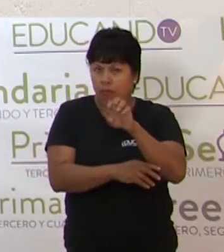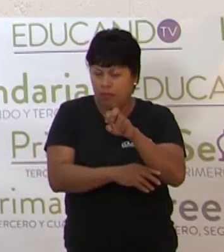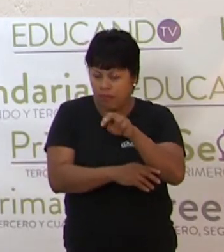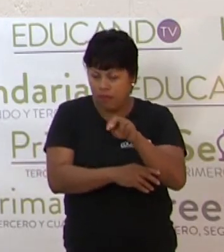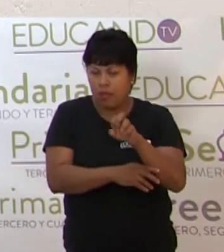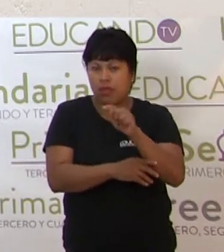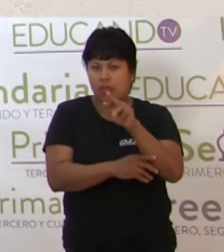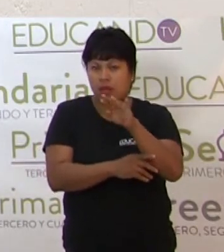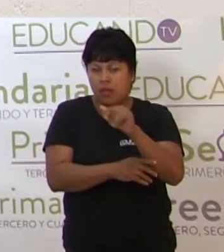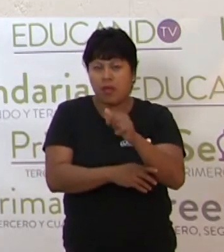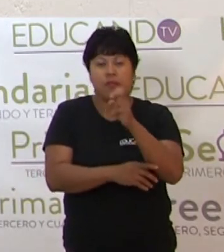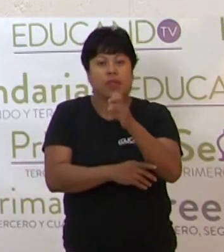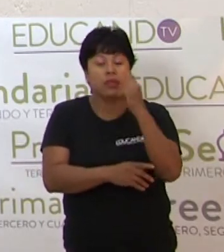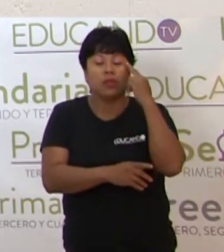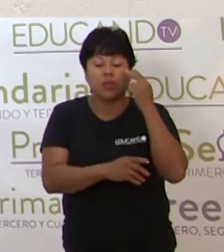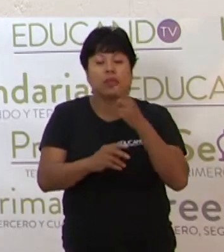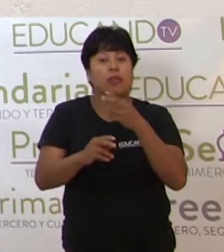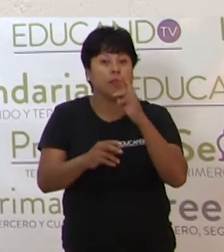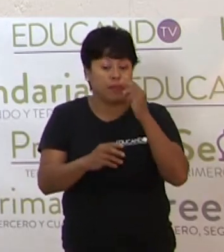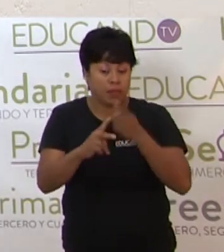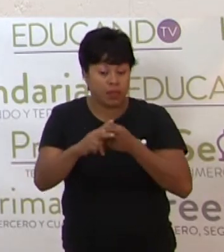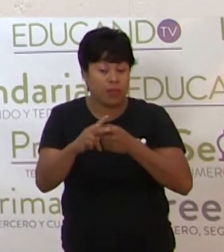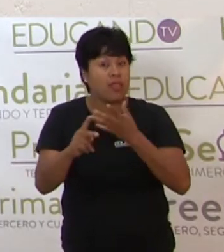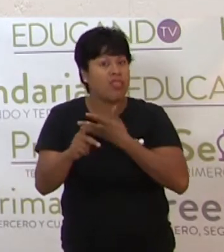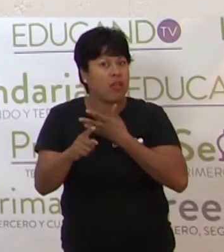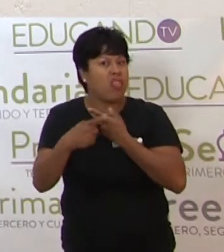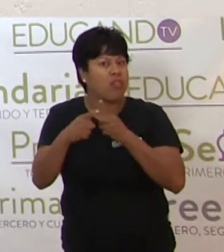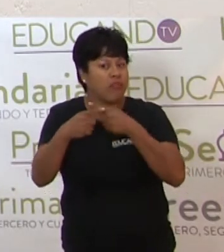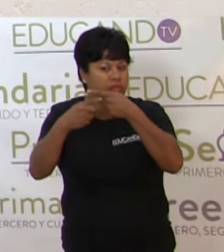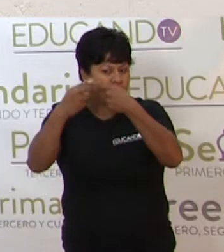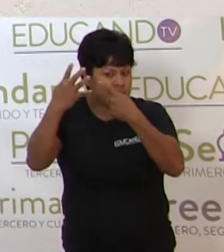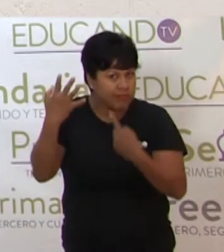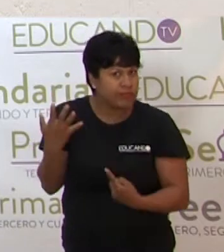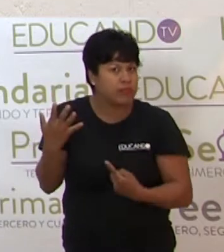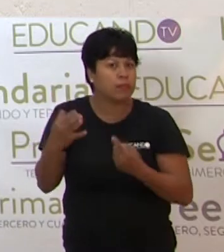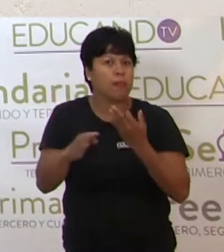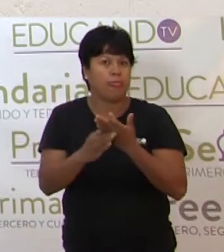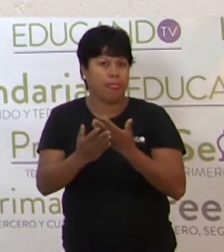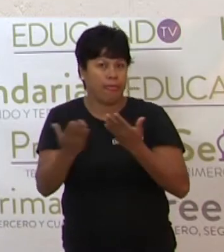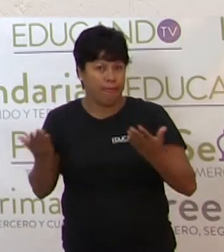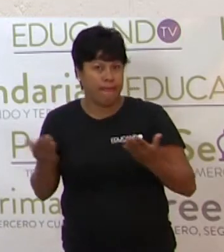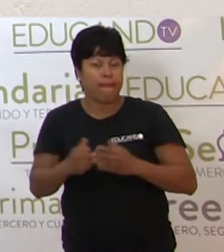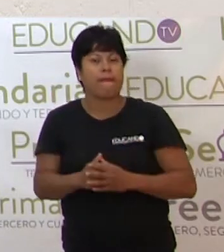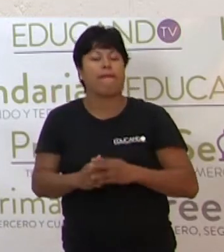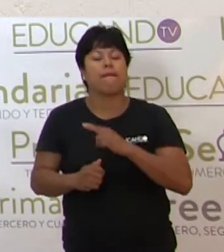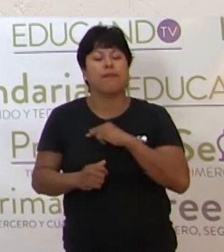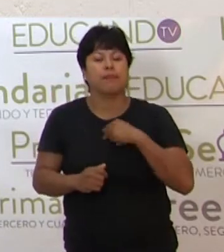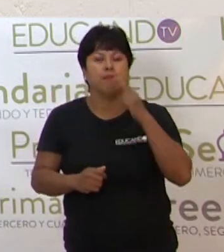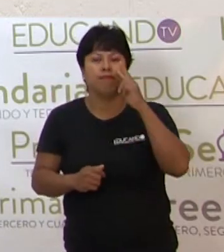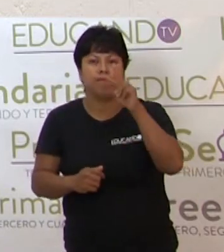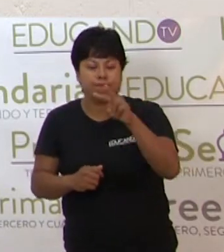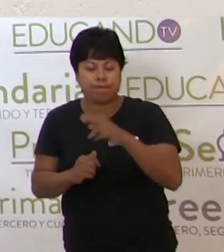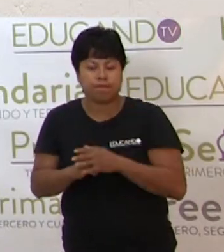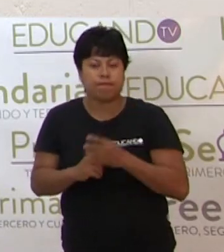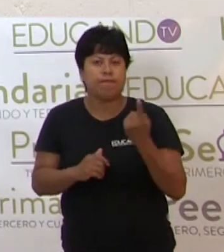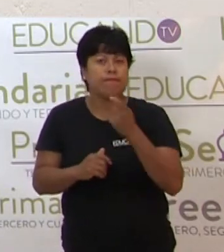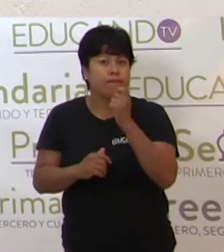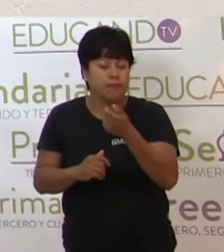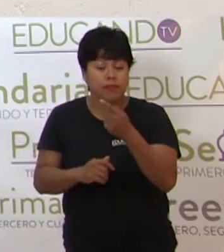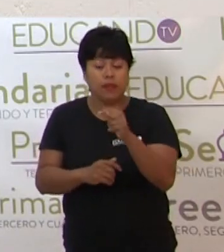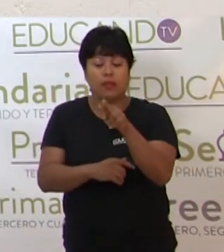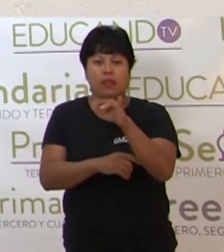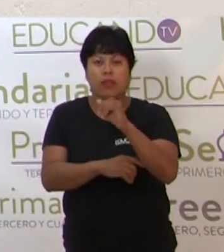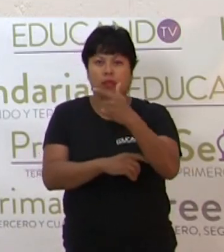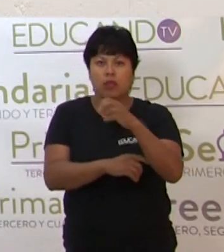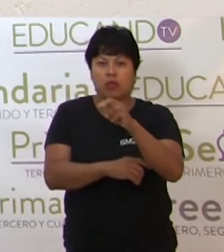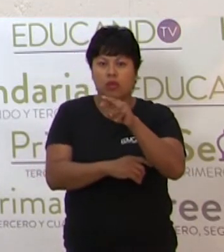que matemáticas tiene diferentes ramas, ¿sí? Y ahora, en esta ocasión, vamos a ver lo que es